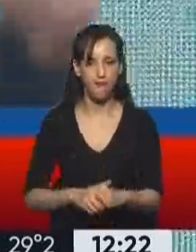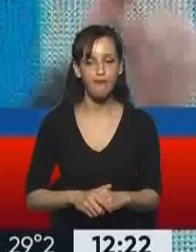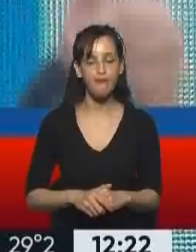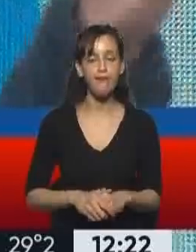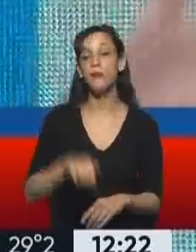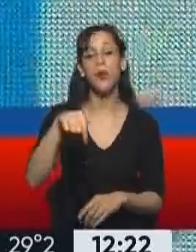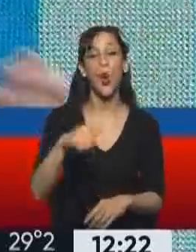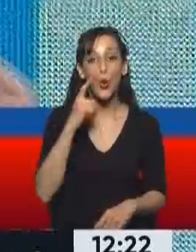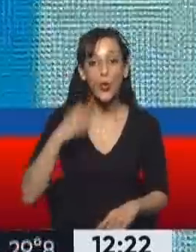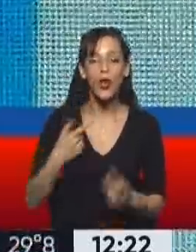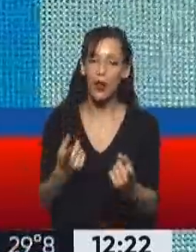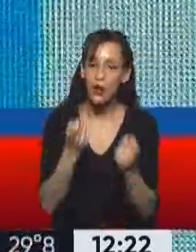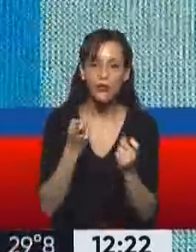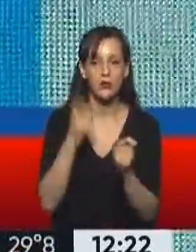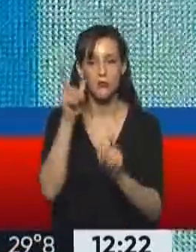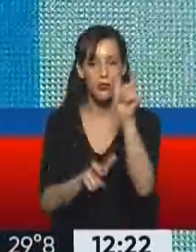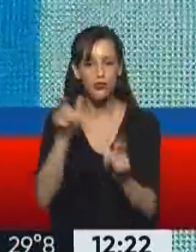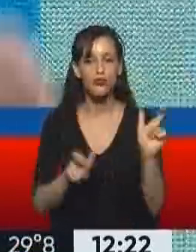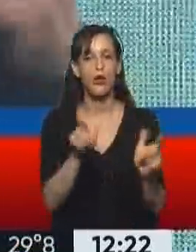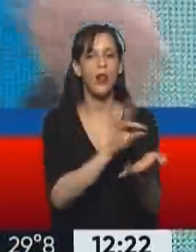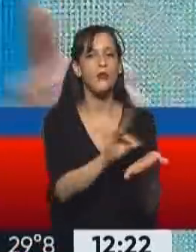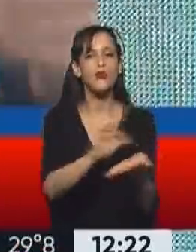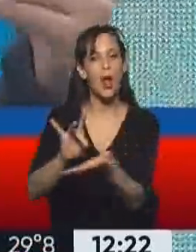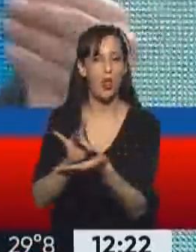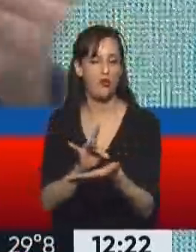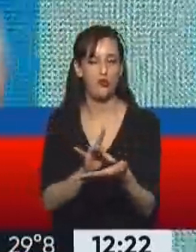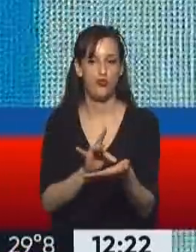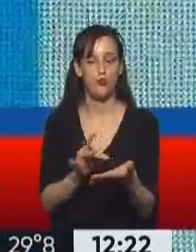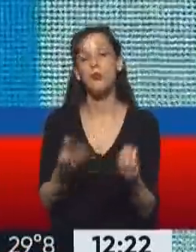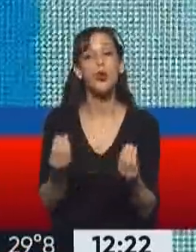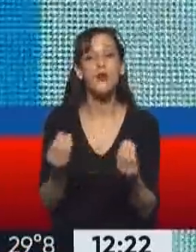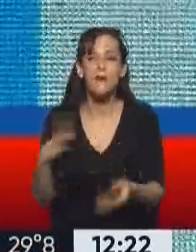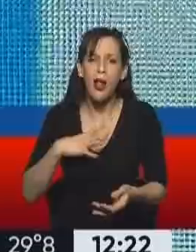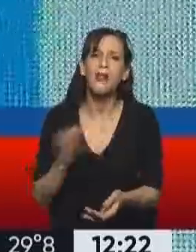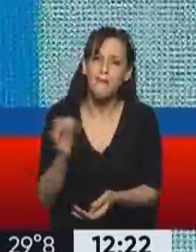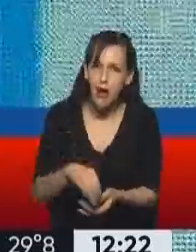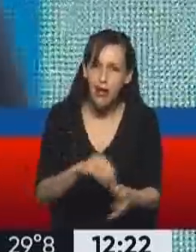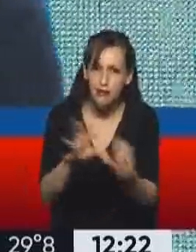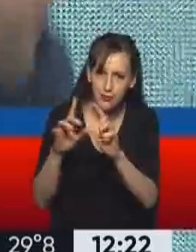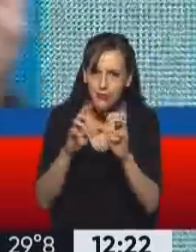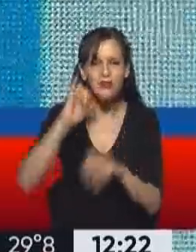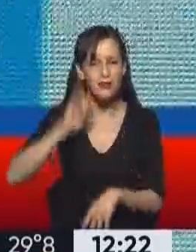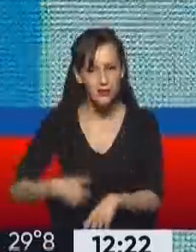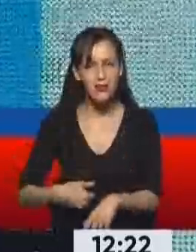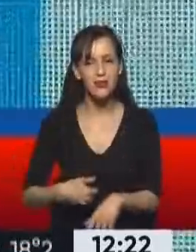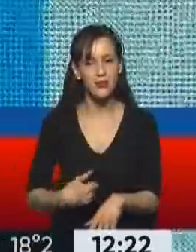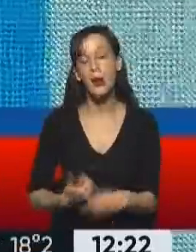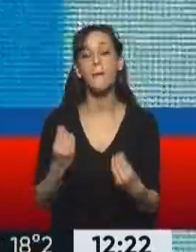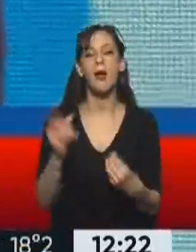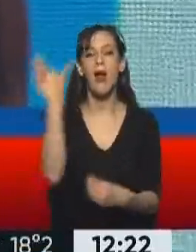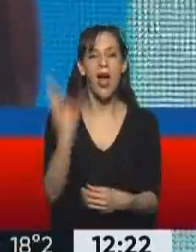Necesitamos diputadas y diputados porque quedan muchas discusiones para dar, para organizar nuestro